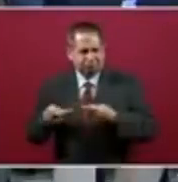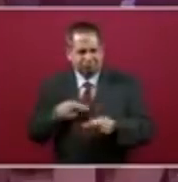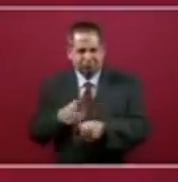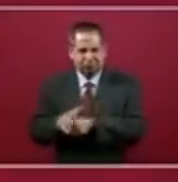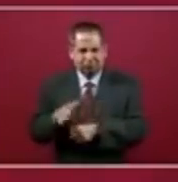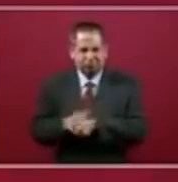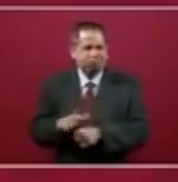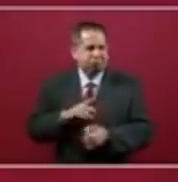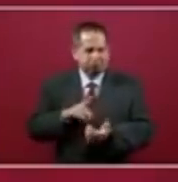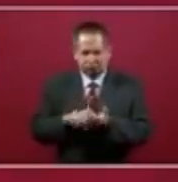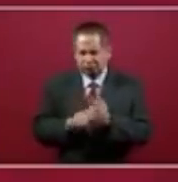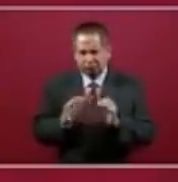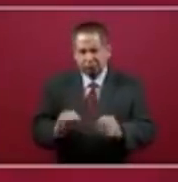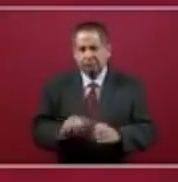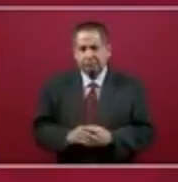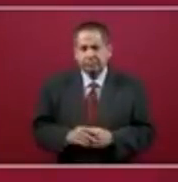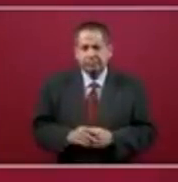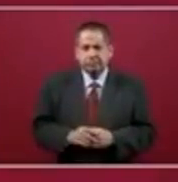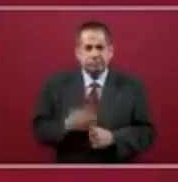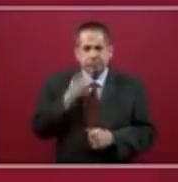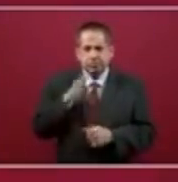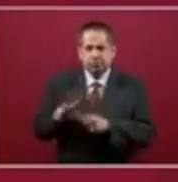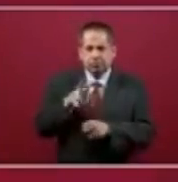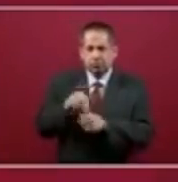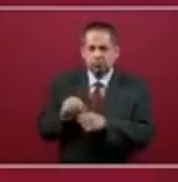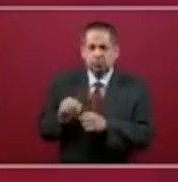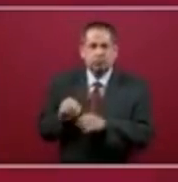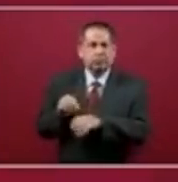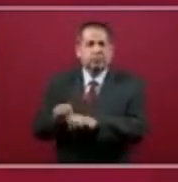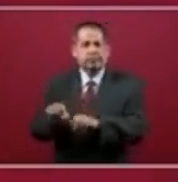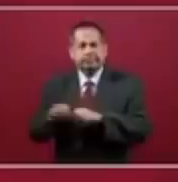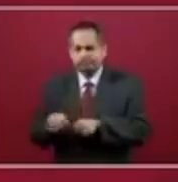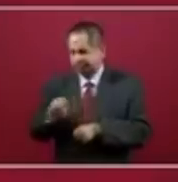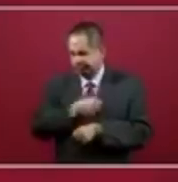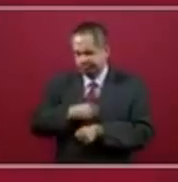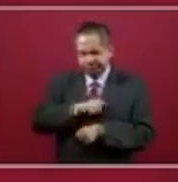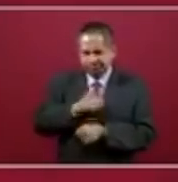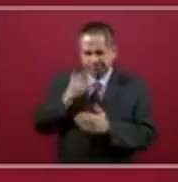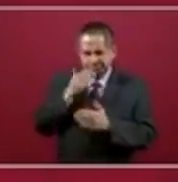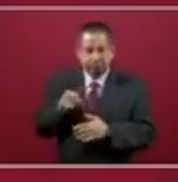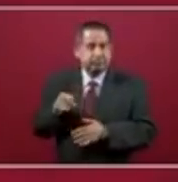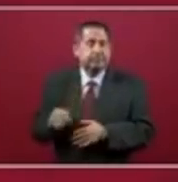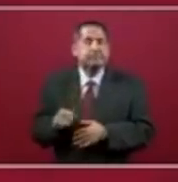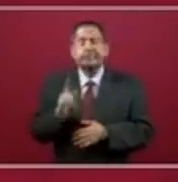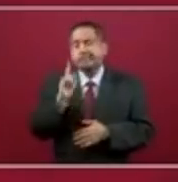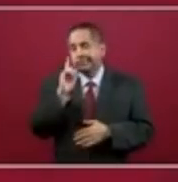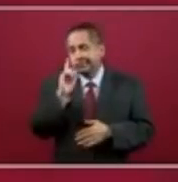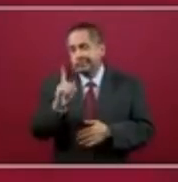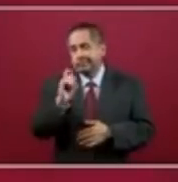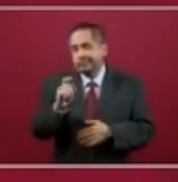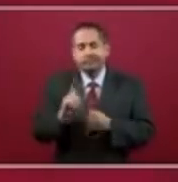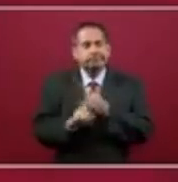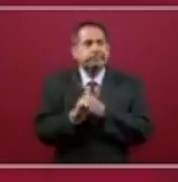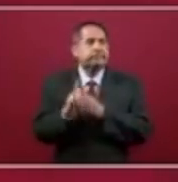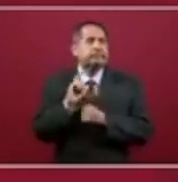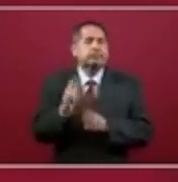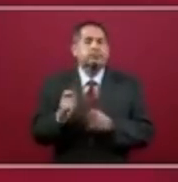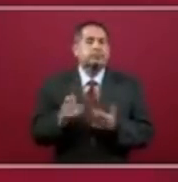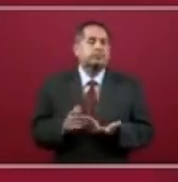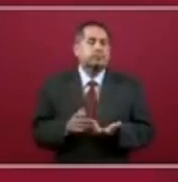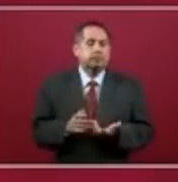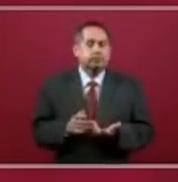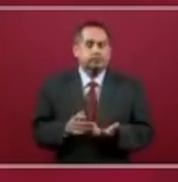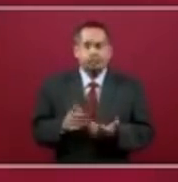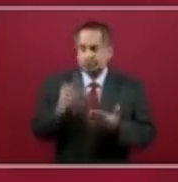Está muy bien integrado el equipo de salud. Tenemos el problema de